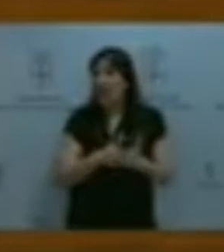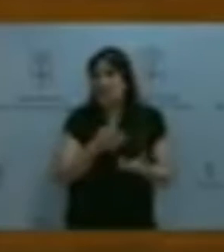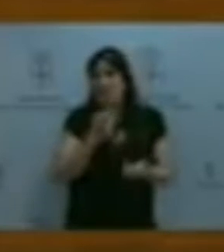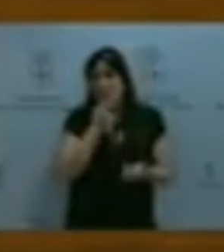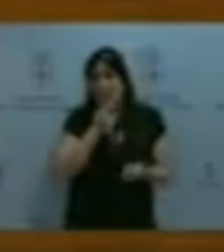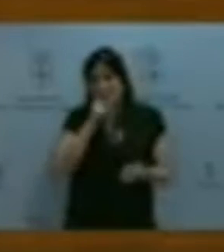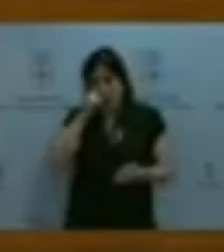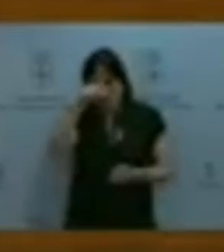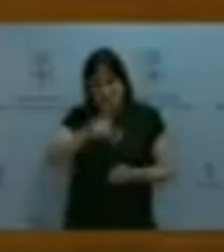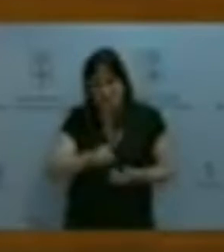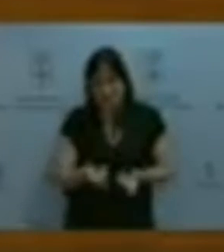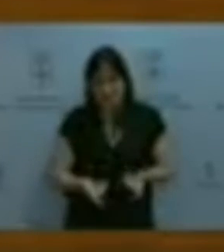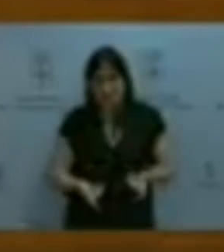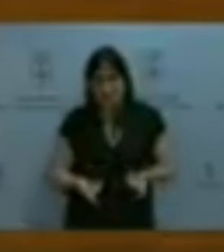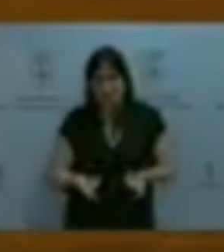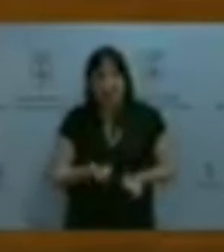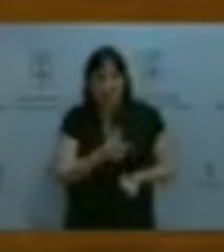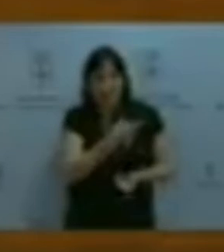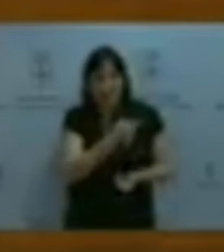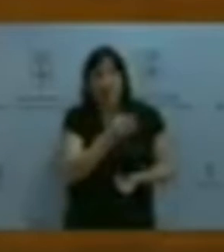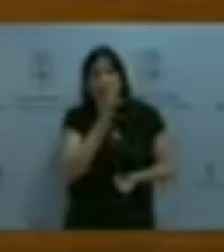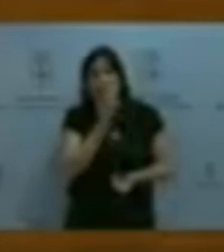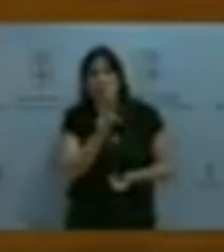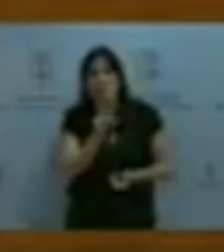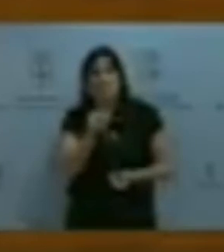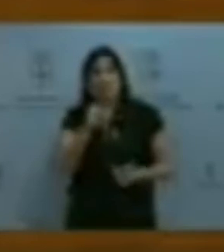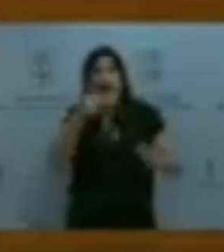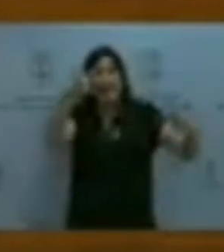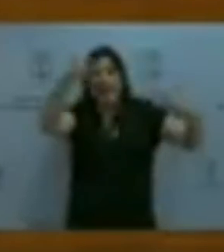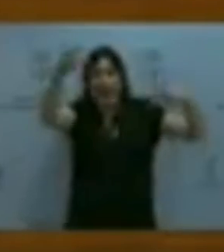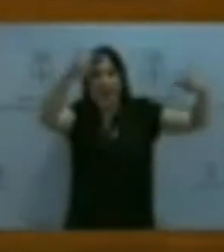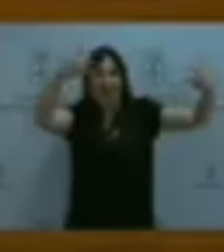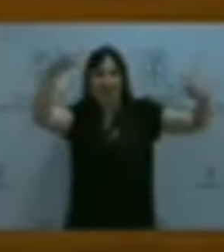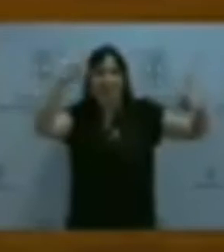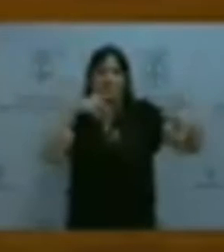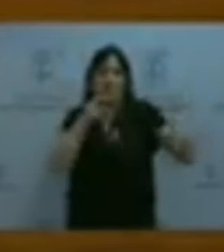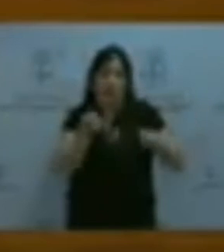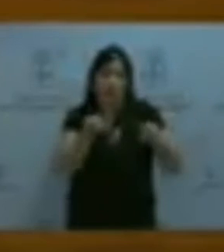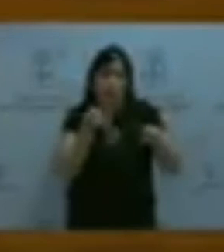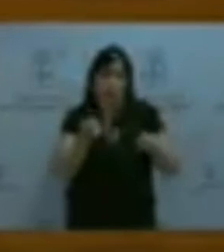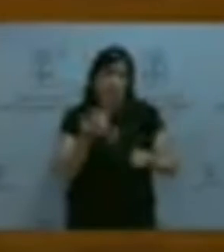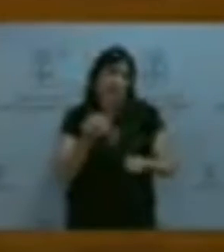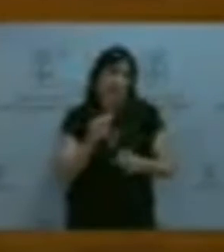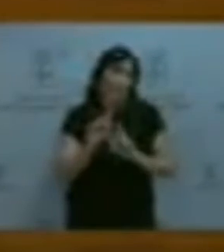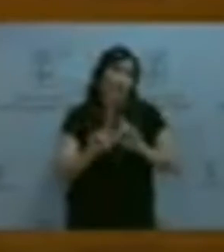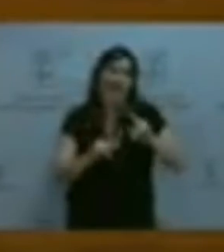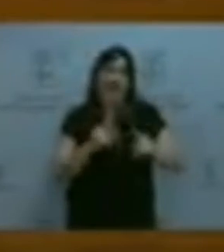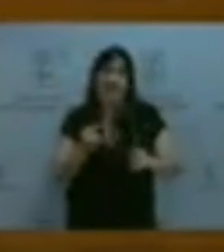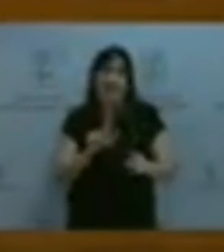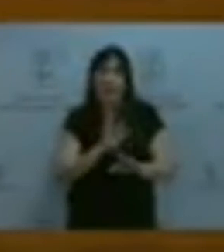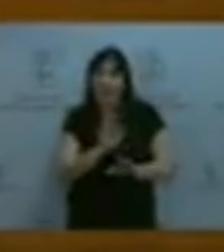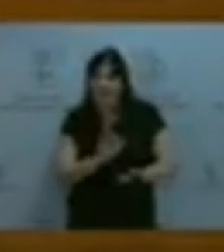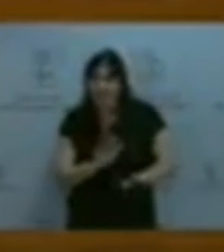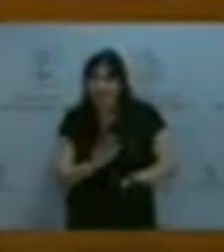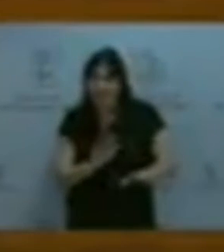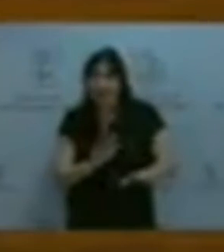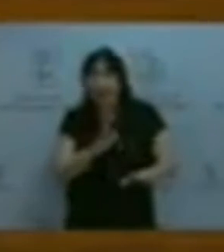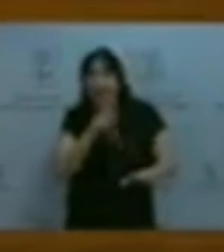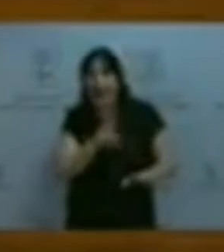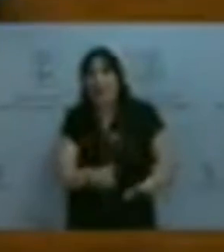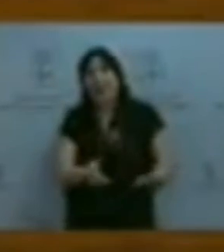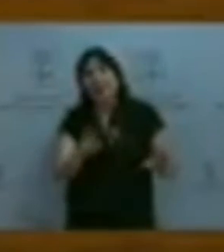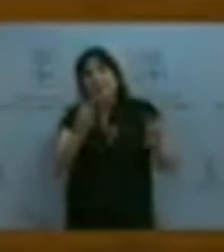prometido videocámaras y una serie de, bueno, de complementos y tal. Parece ser que ese tema ahora lo lleva Interior. Ya metemos ya a la